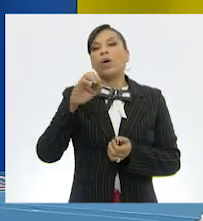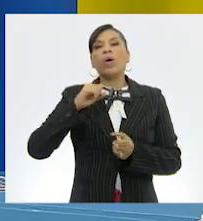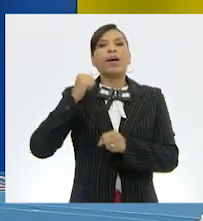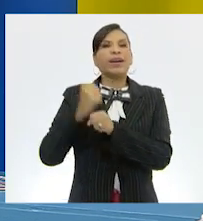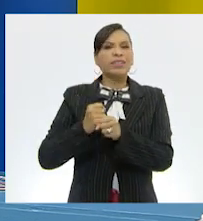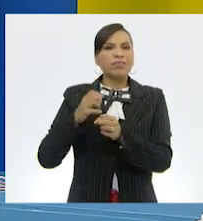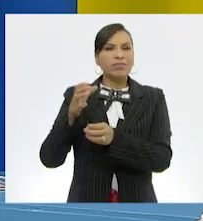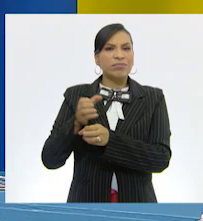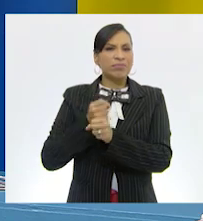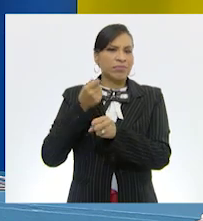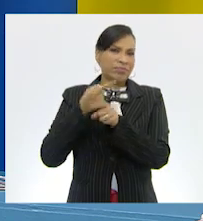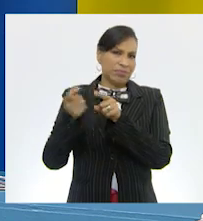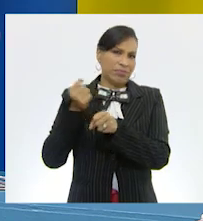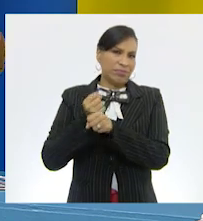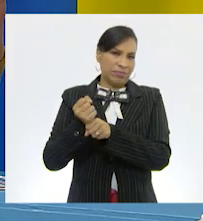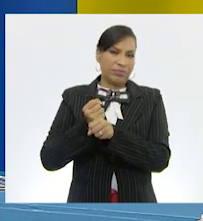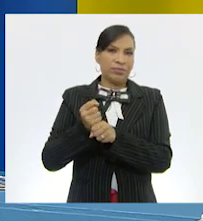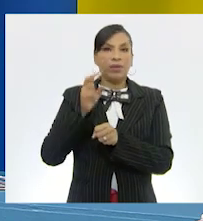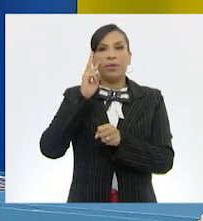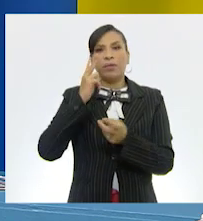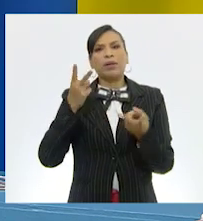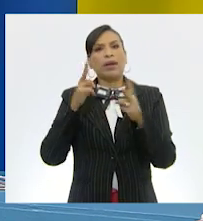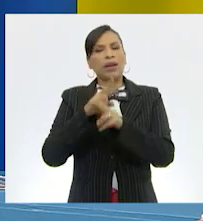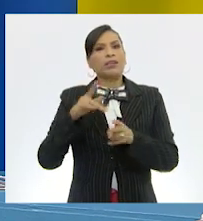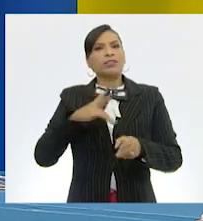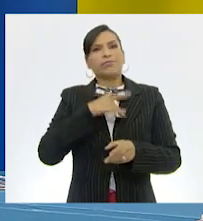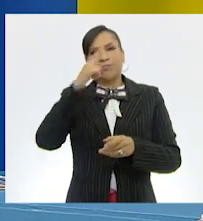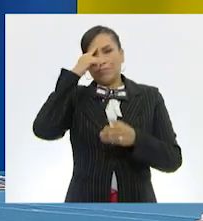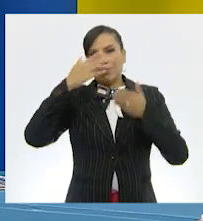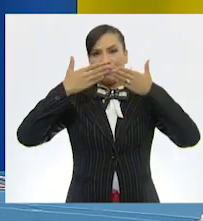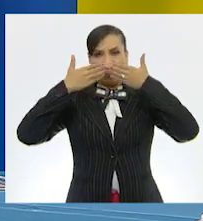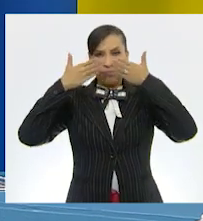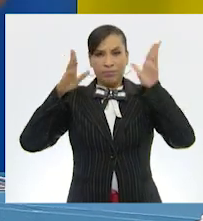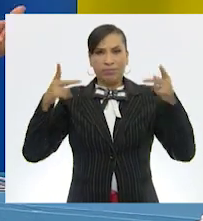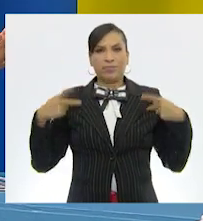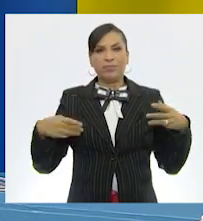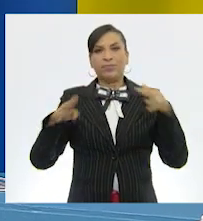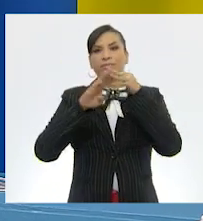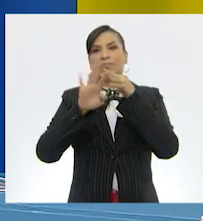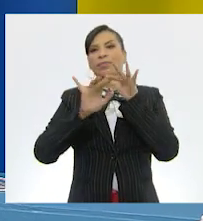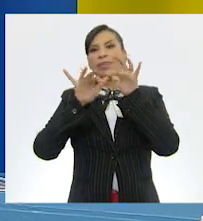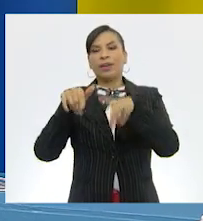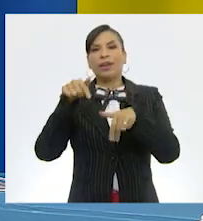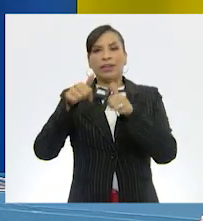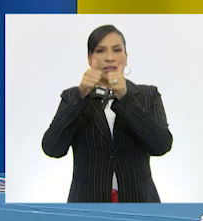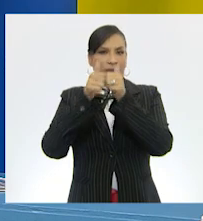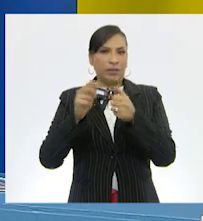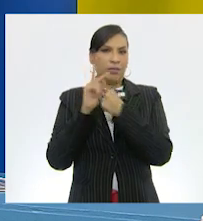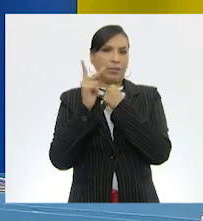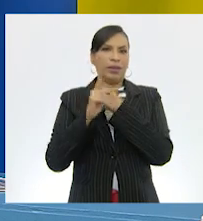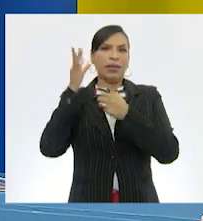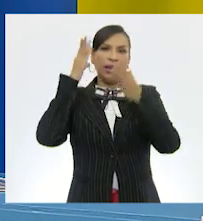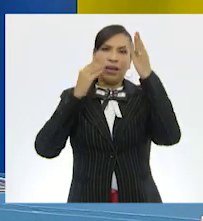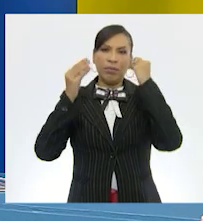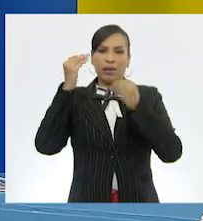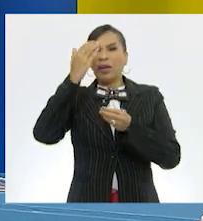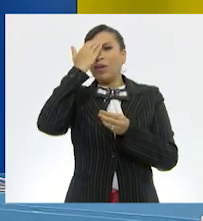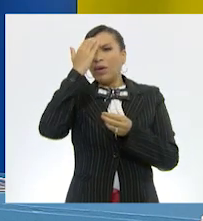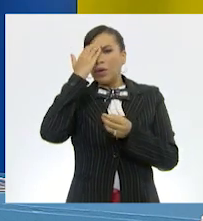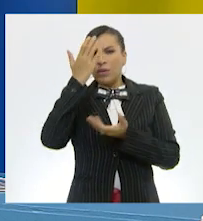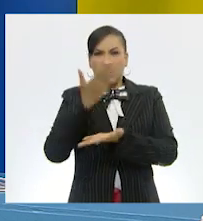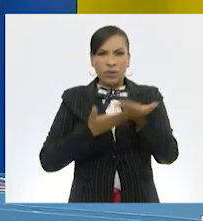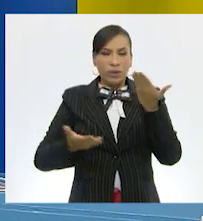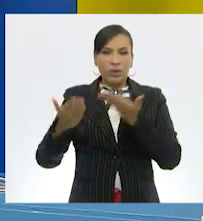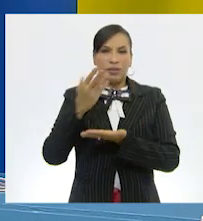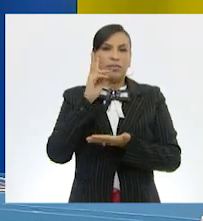explotación. En cambio, cuando mostramos apertura a quienes migran y permanecen en nuestro país, aprendemos a conocernos,